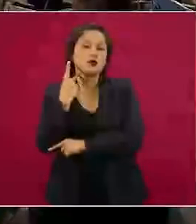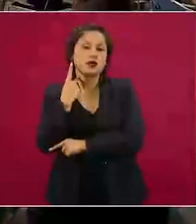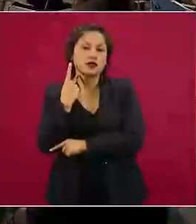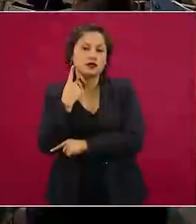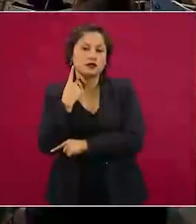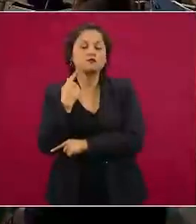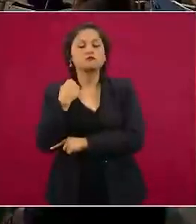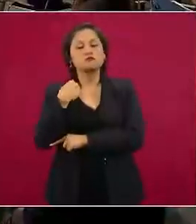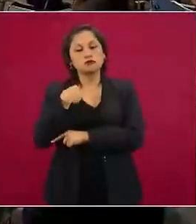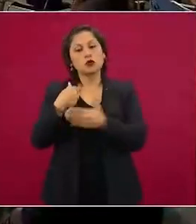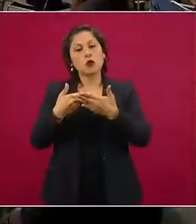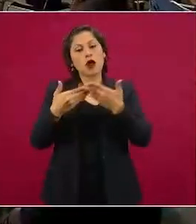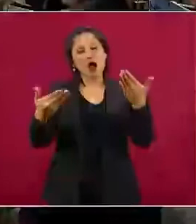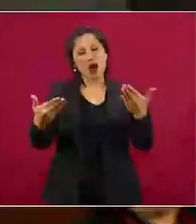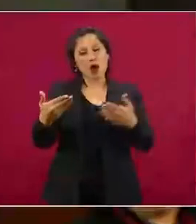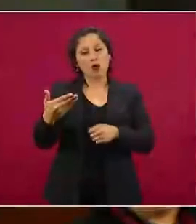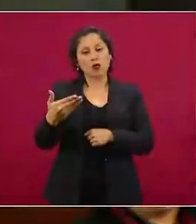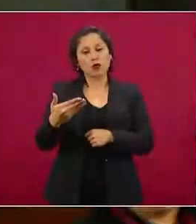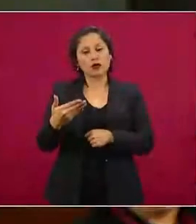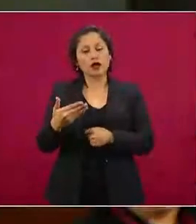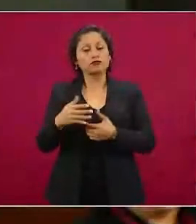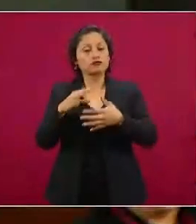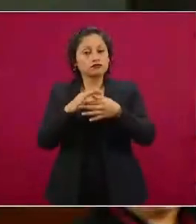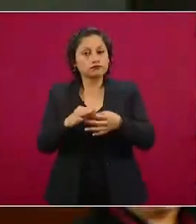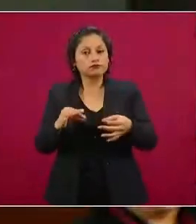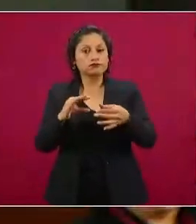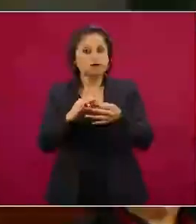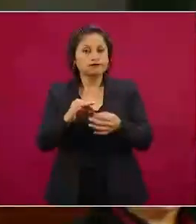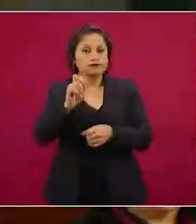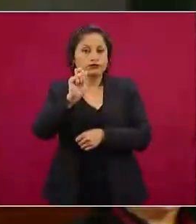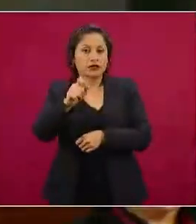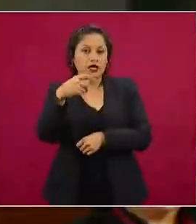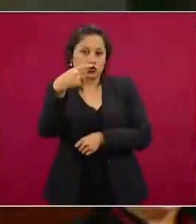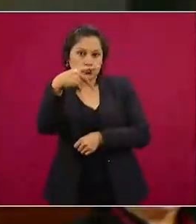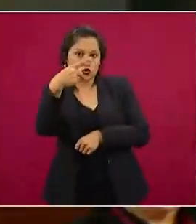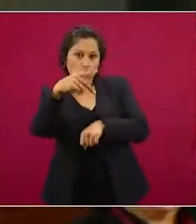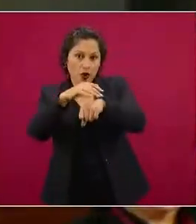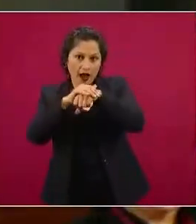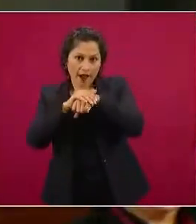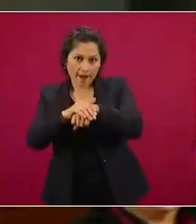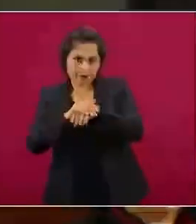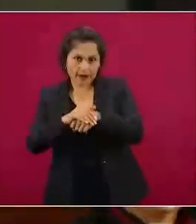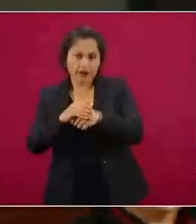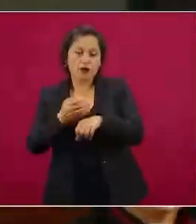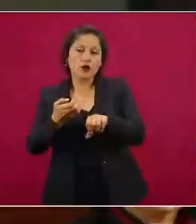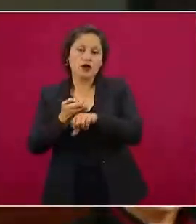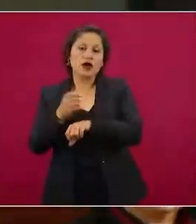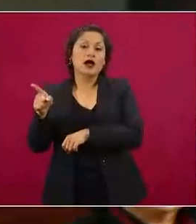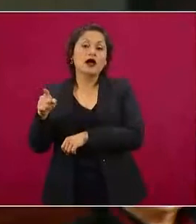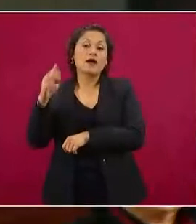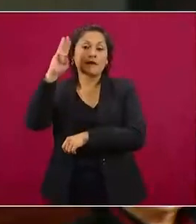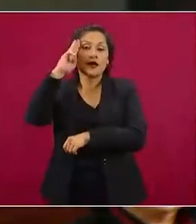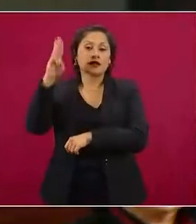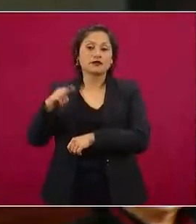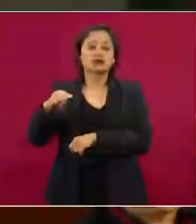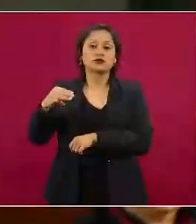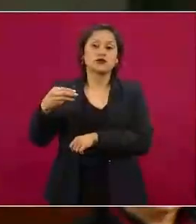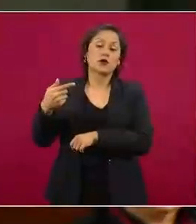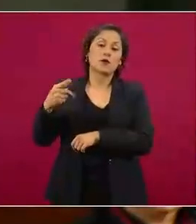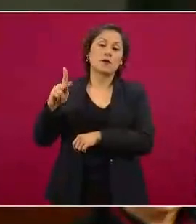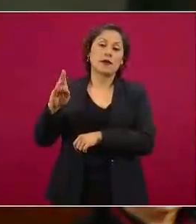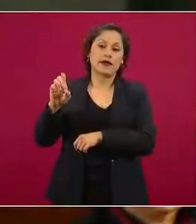gran intelectual que ha tenido México y en particular un paisano suyo, el maestro don Enrique González Pedrero, que